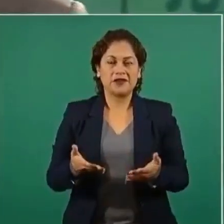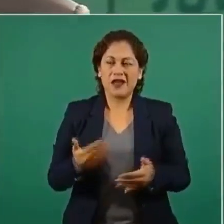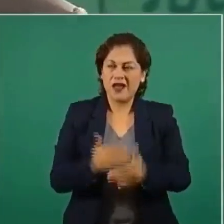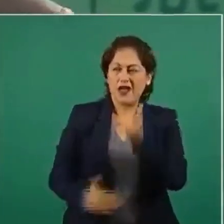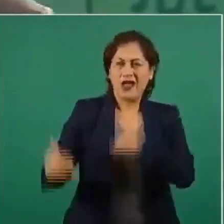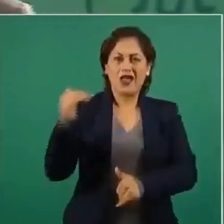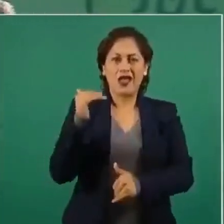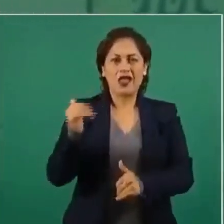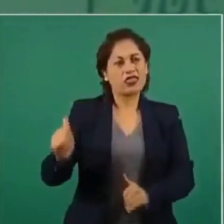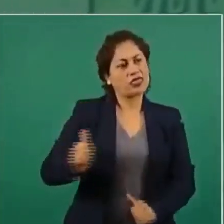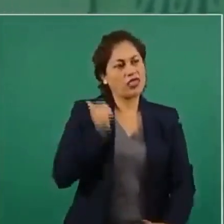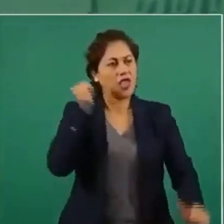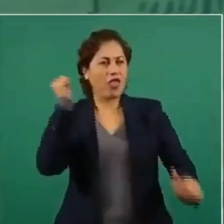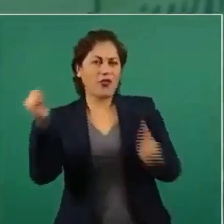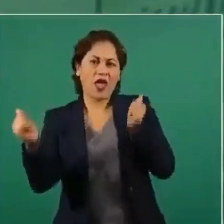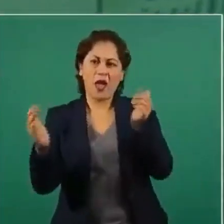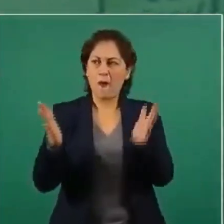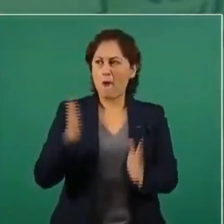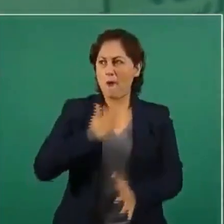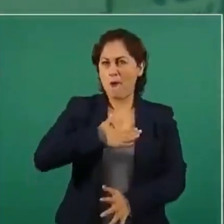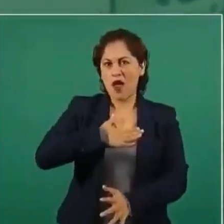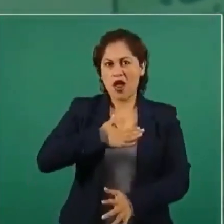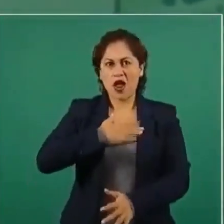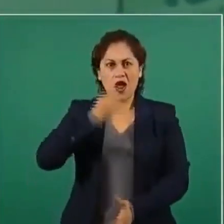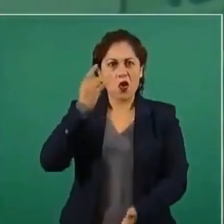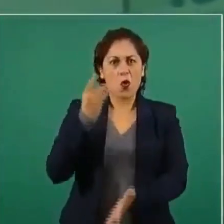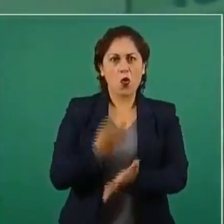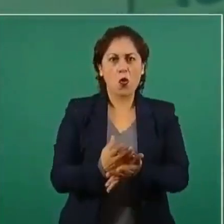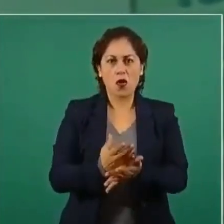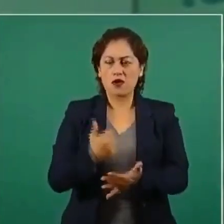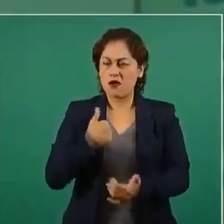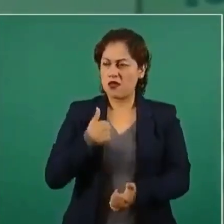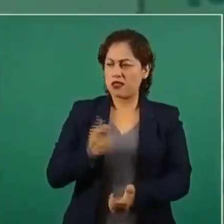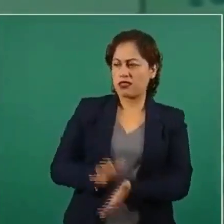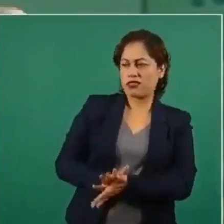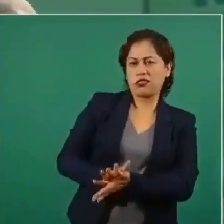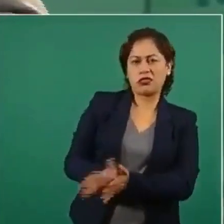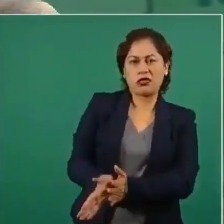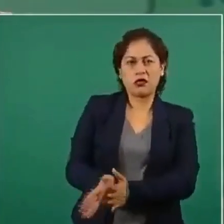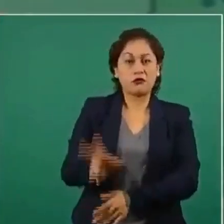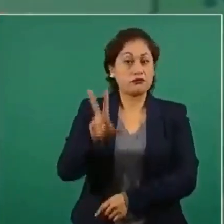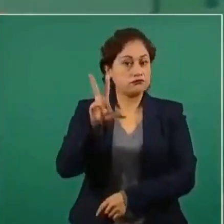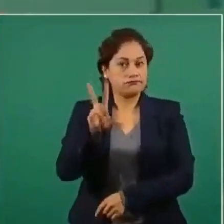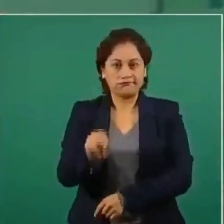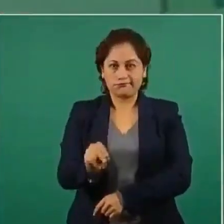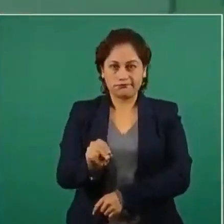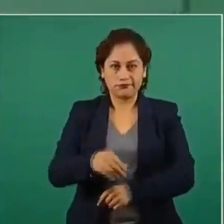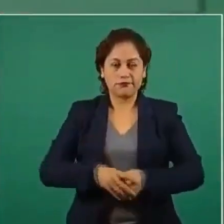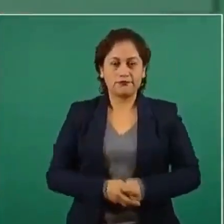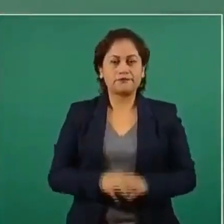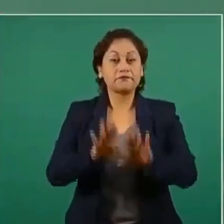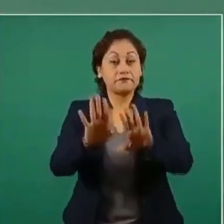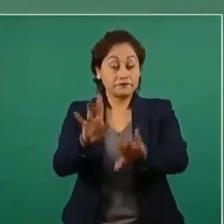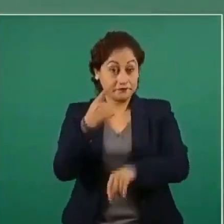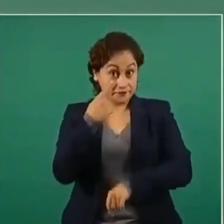individualista, clasista, racista. Ayer